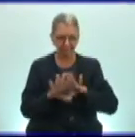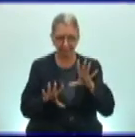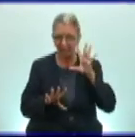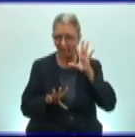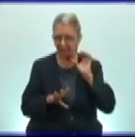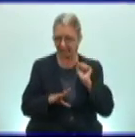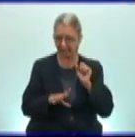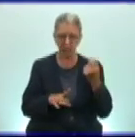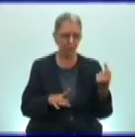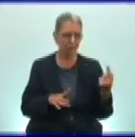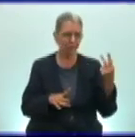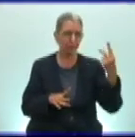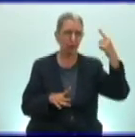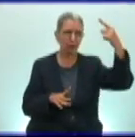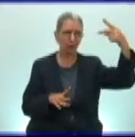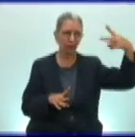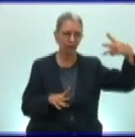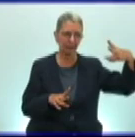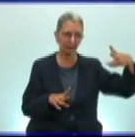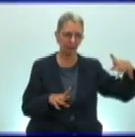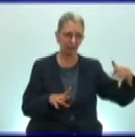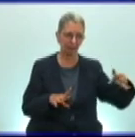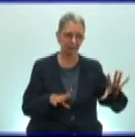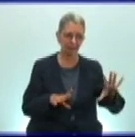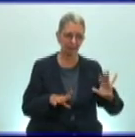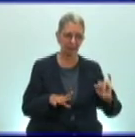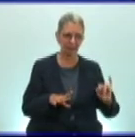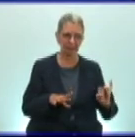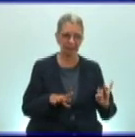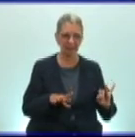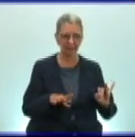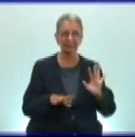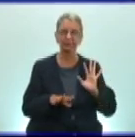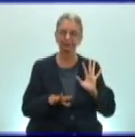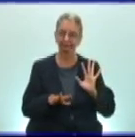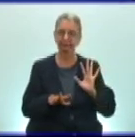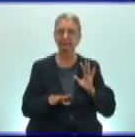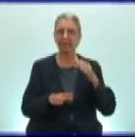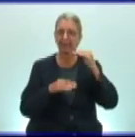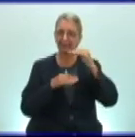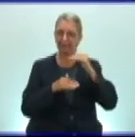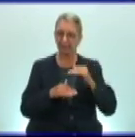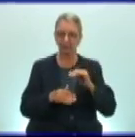En este caso está en el periodo 3.